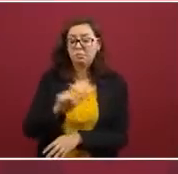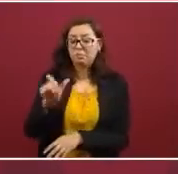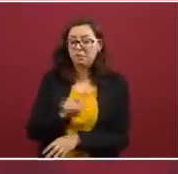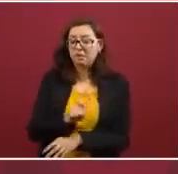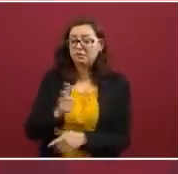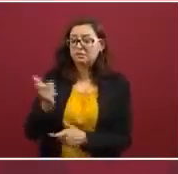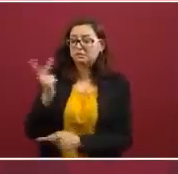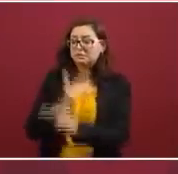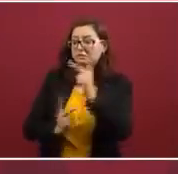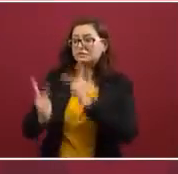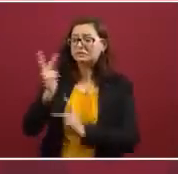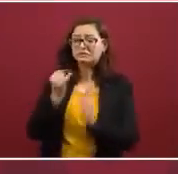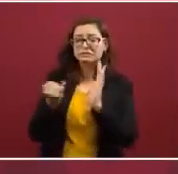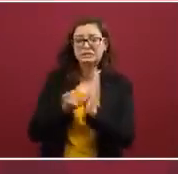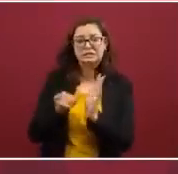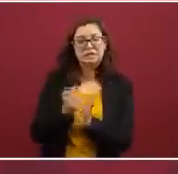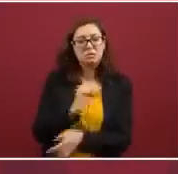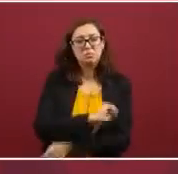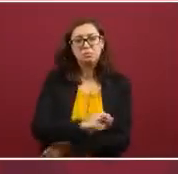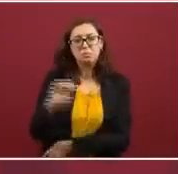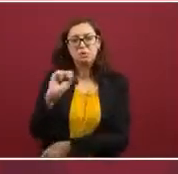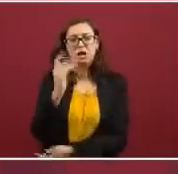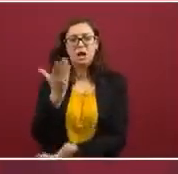de capitales del mundo.